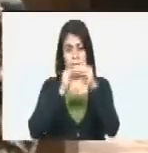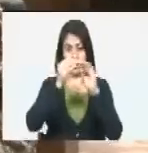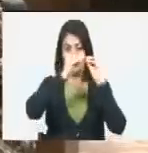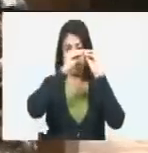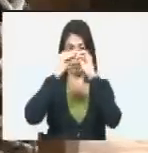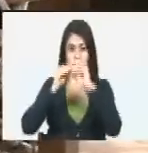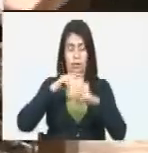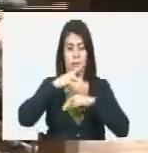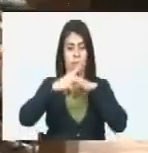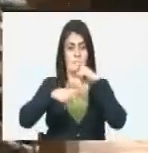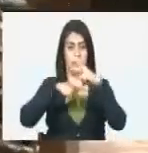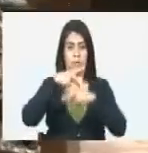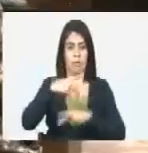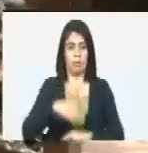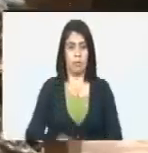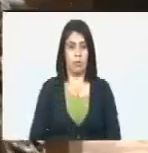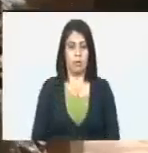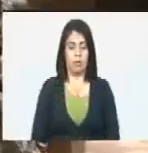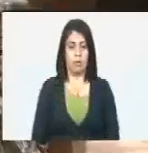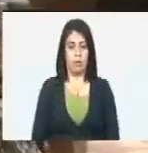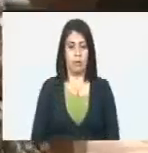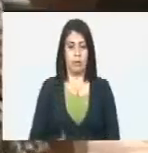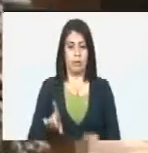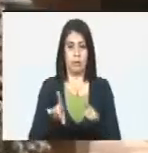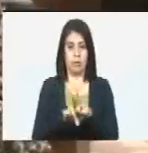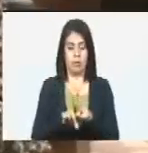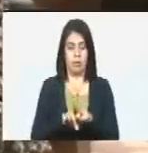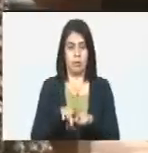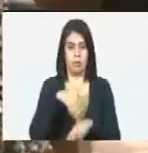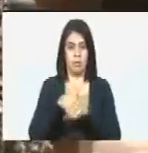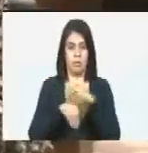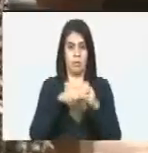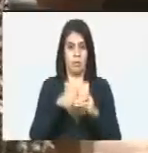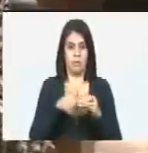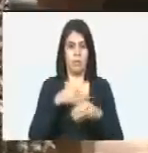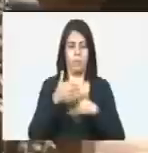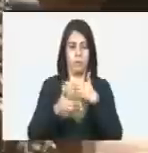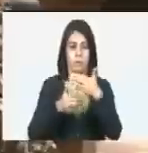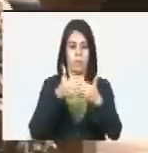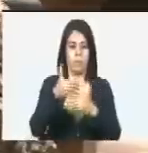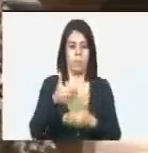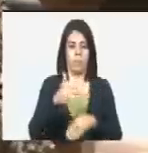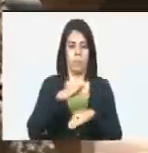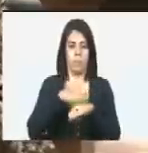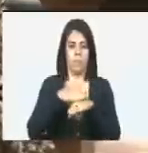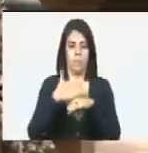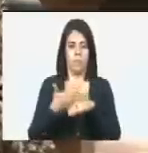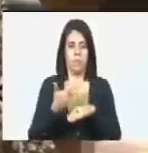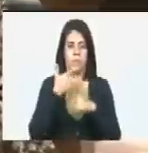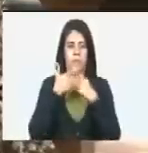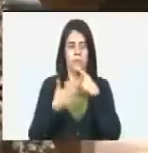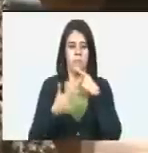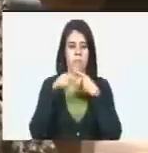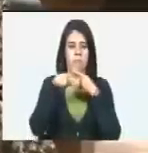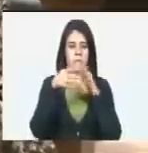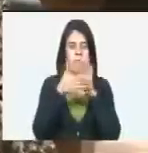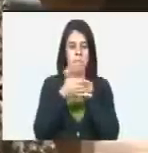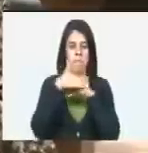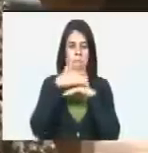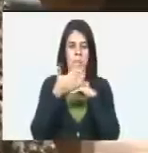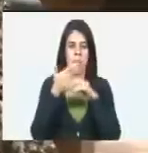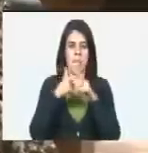procesal como esta la que nos han ido llevando. ¿Y por qué dice eso?